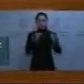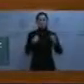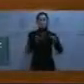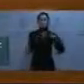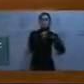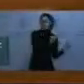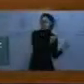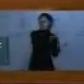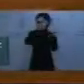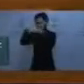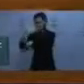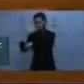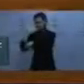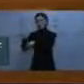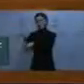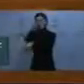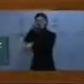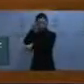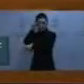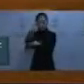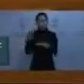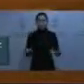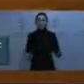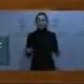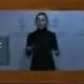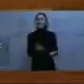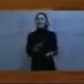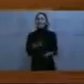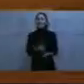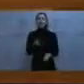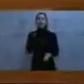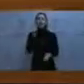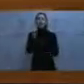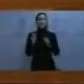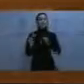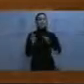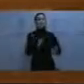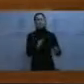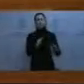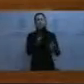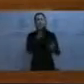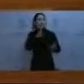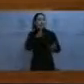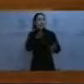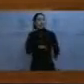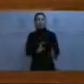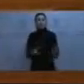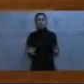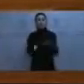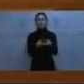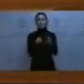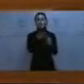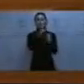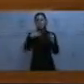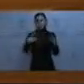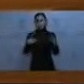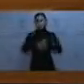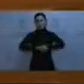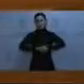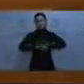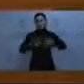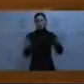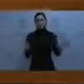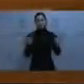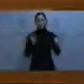parlamentaria en la Junta General del Principado solamente obtuvo los votos a favor del Grupo Foro Asturias y